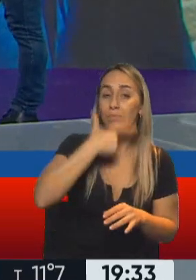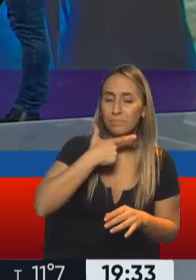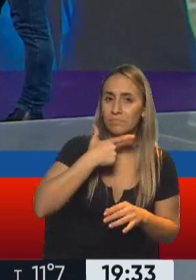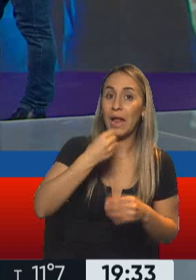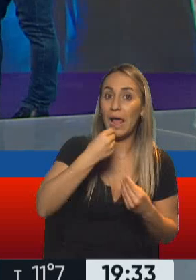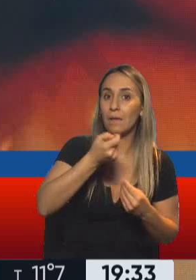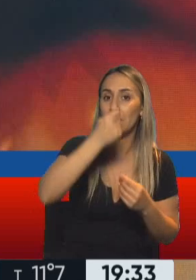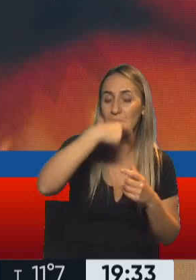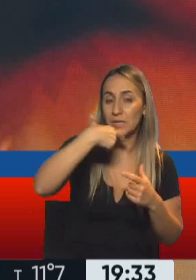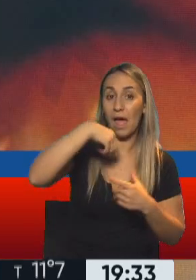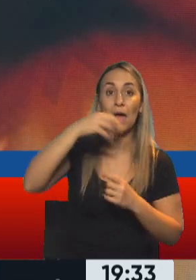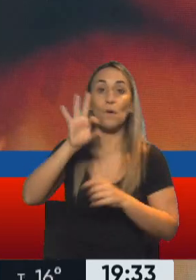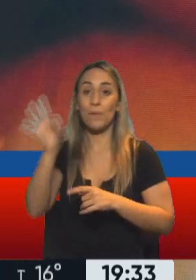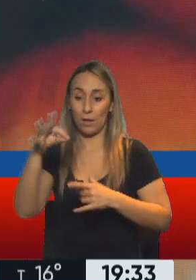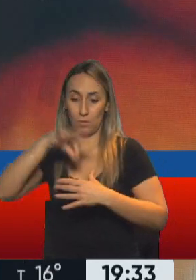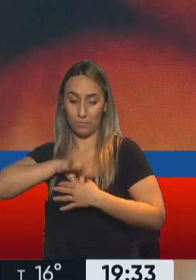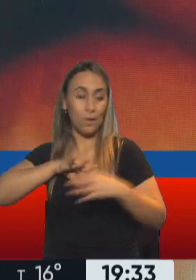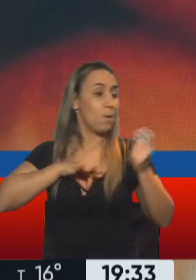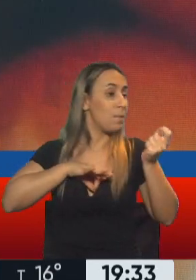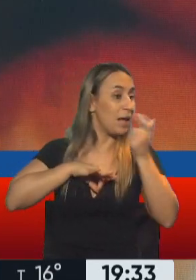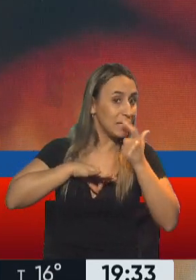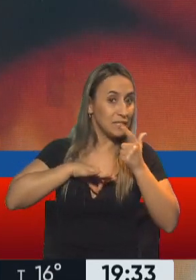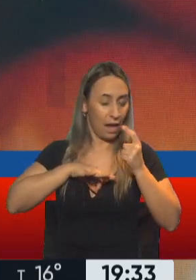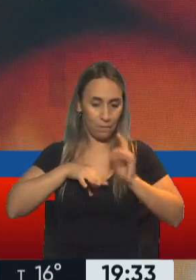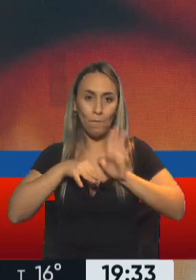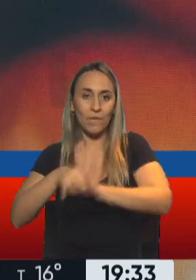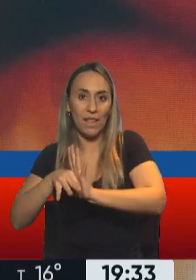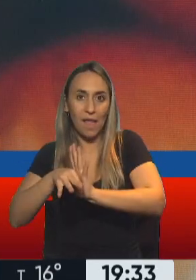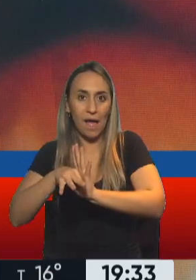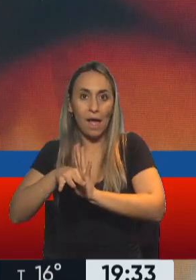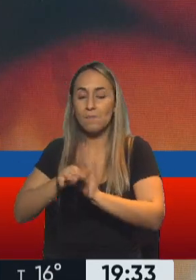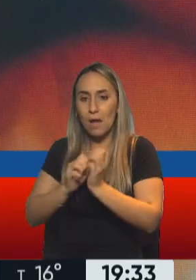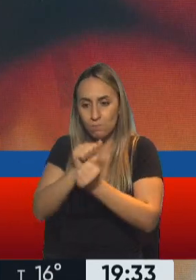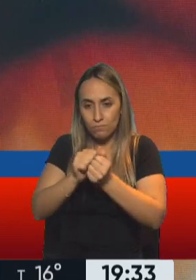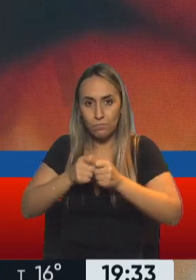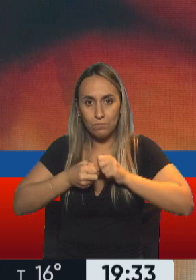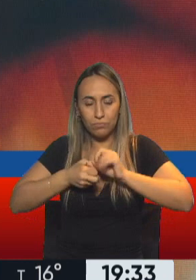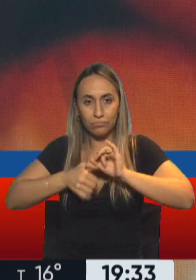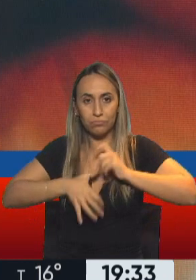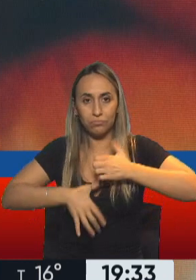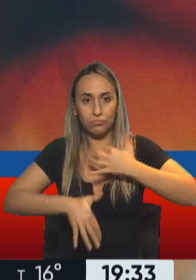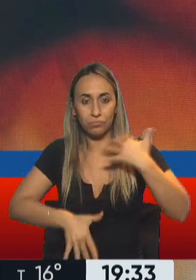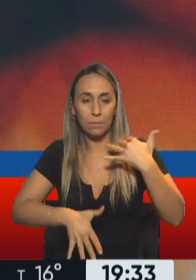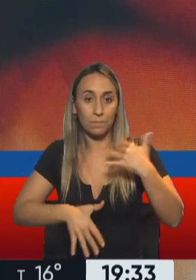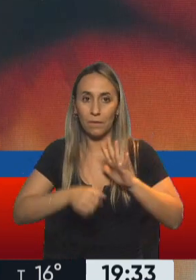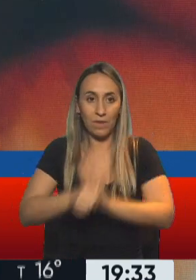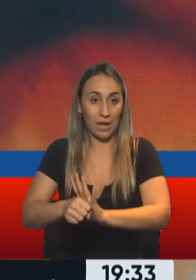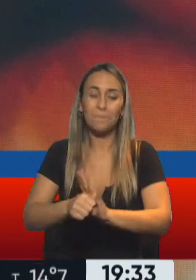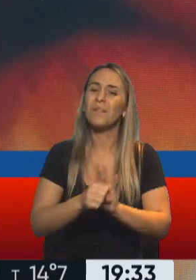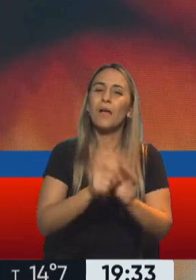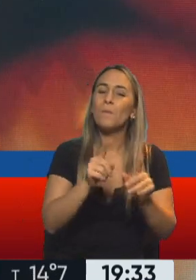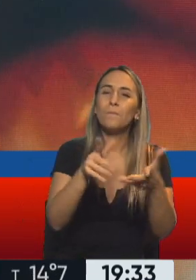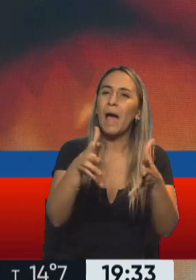replique. ¿Sabe, le va a sonar esto parecido? Los inhibidores de las proteasas se usan mucho en el HIV, en el tratamiento del